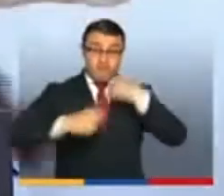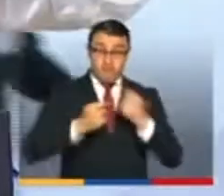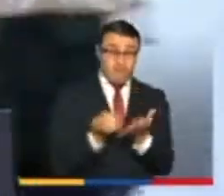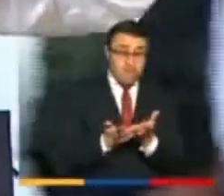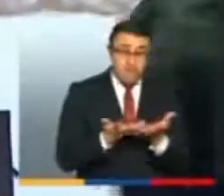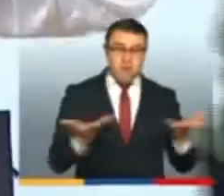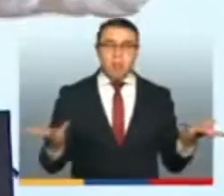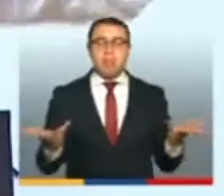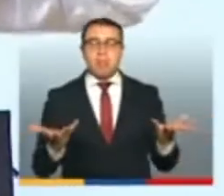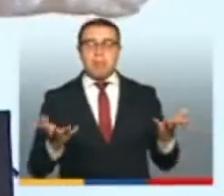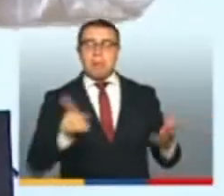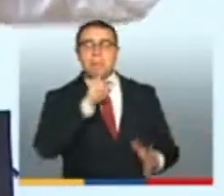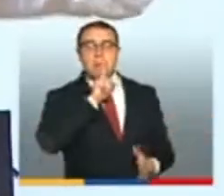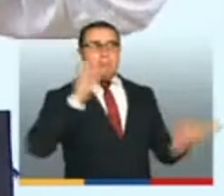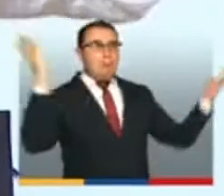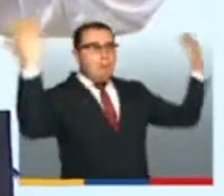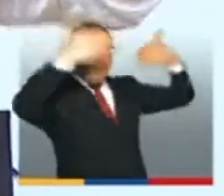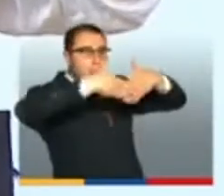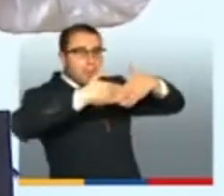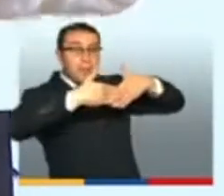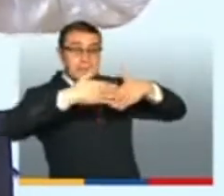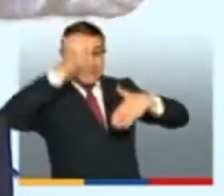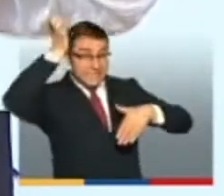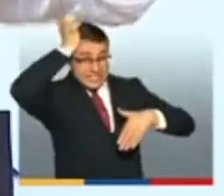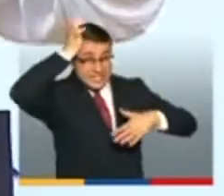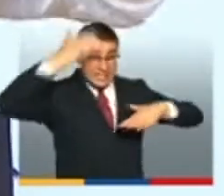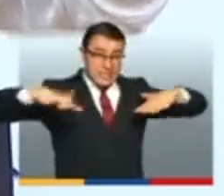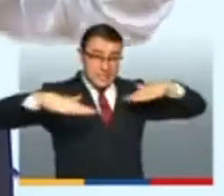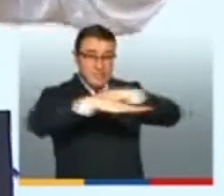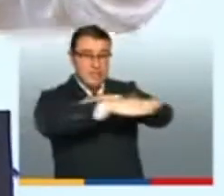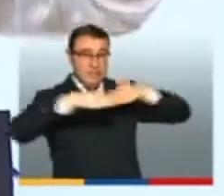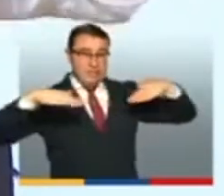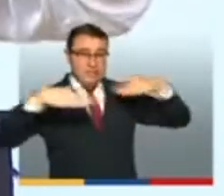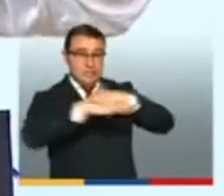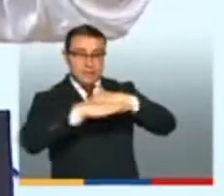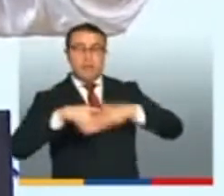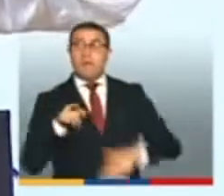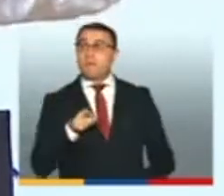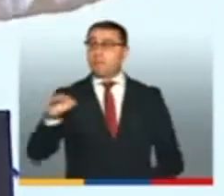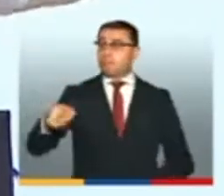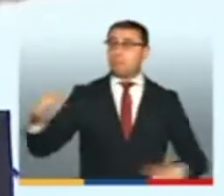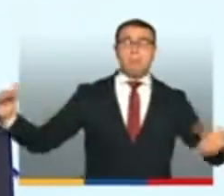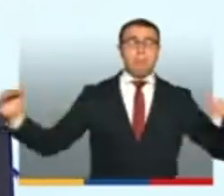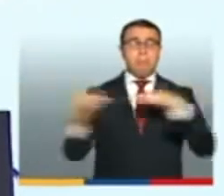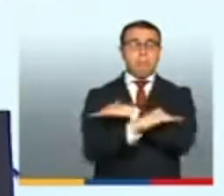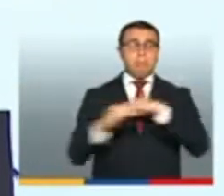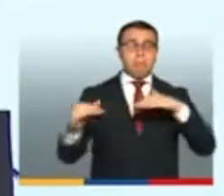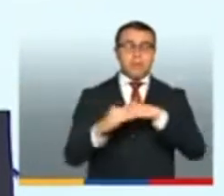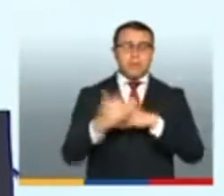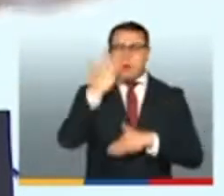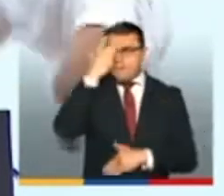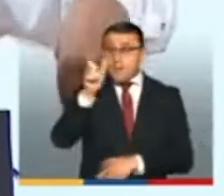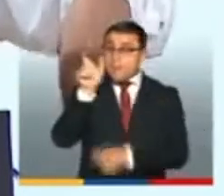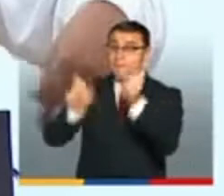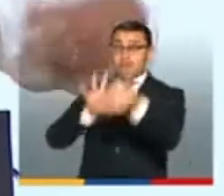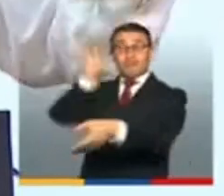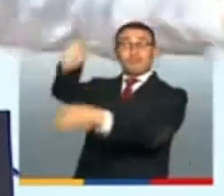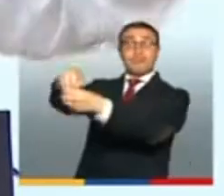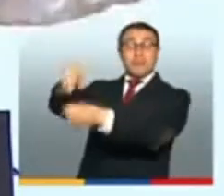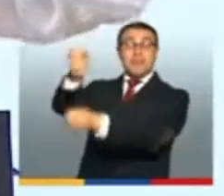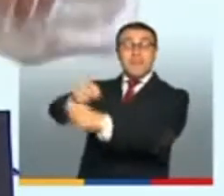allí uniformados funcionarios de allá y de acá